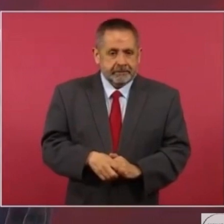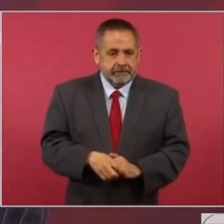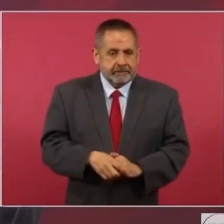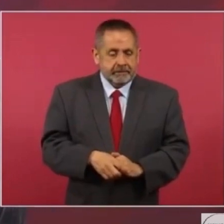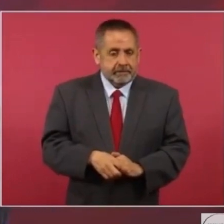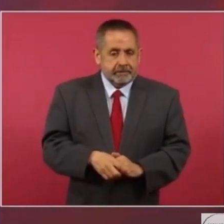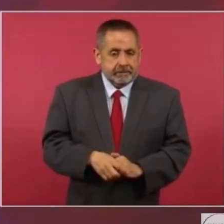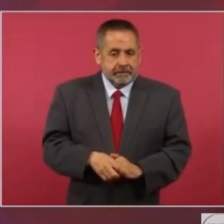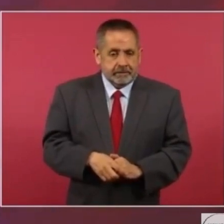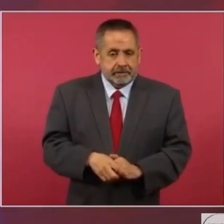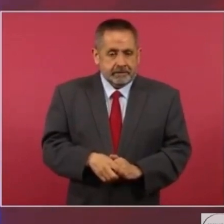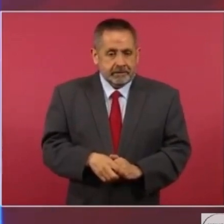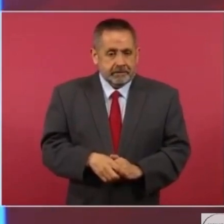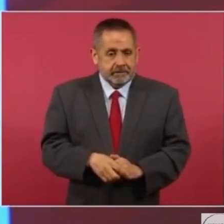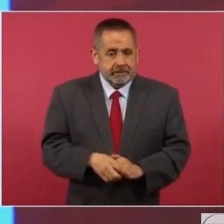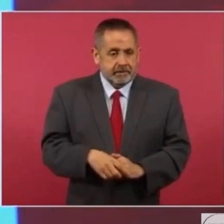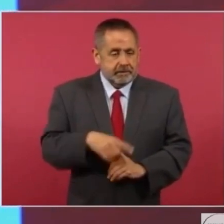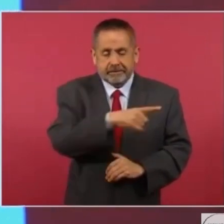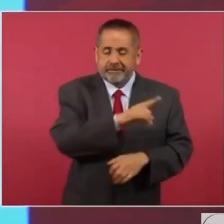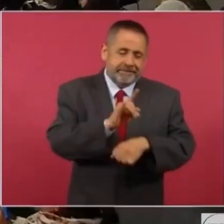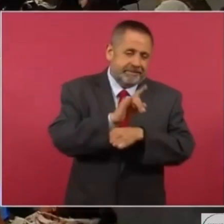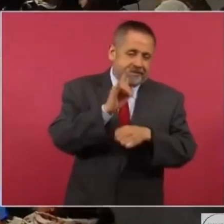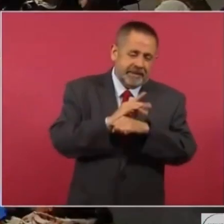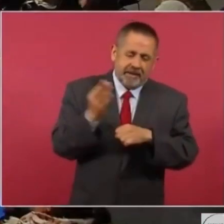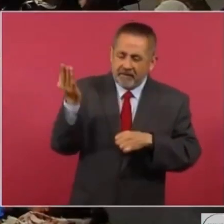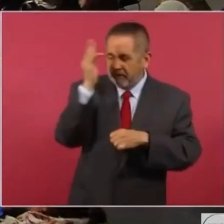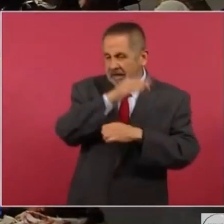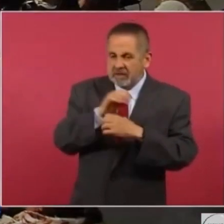No, fue una farsa.